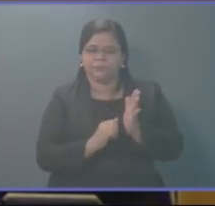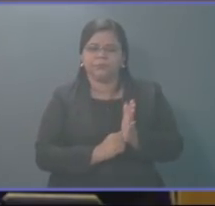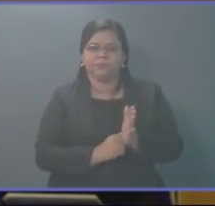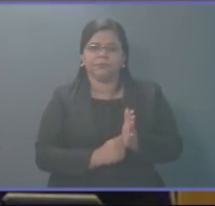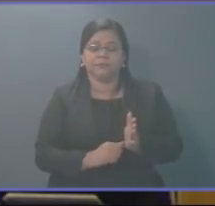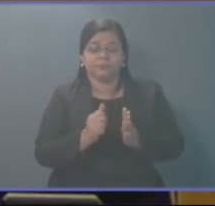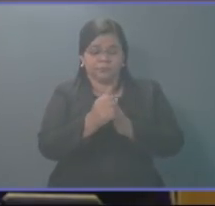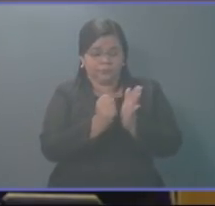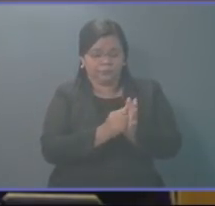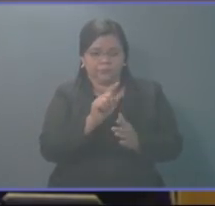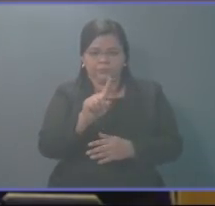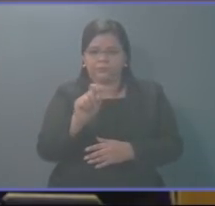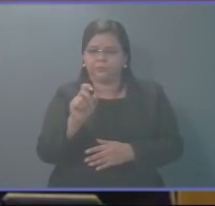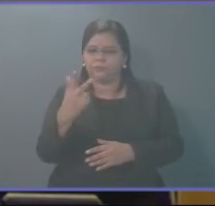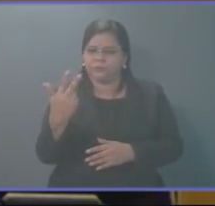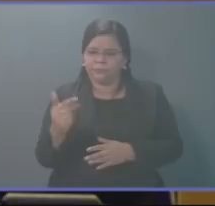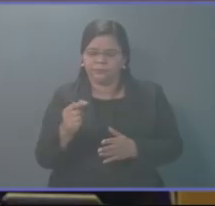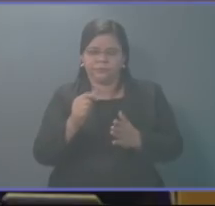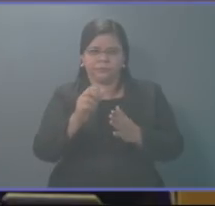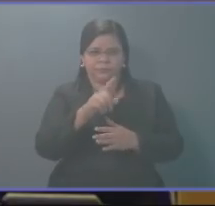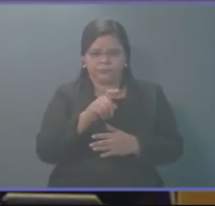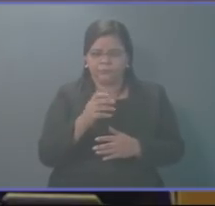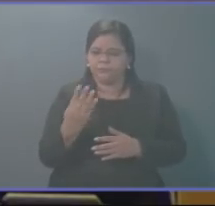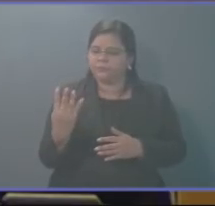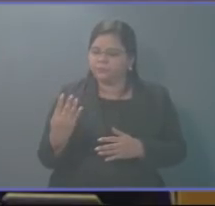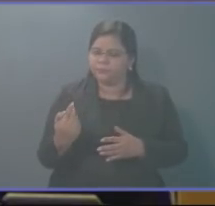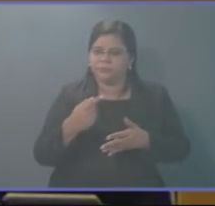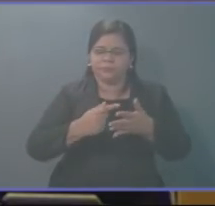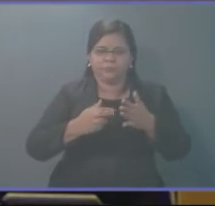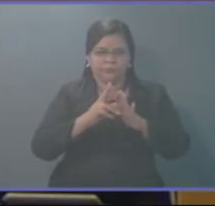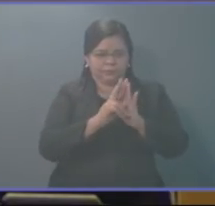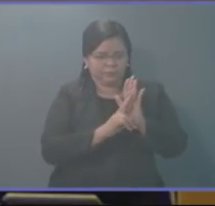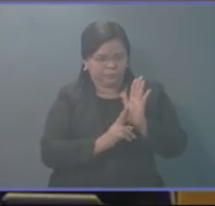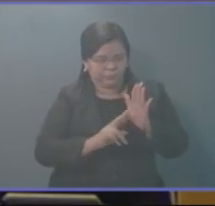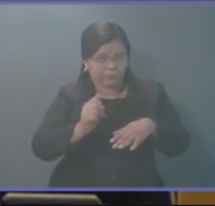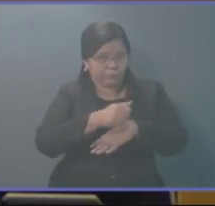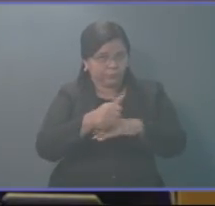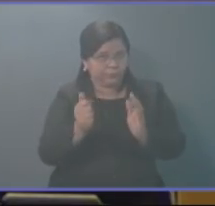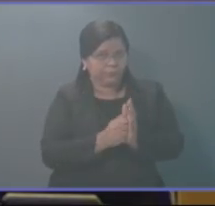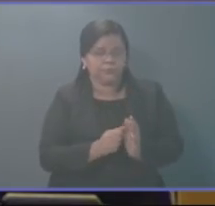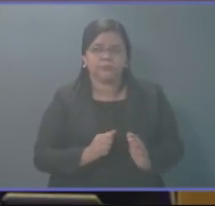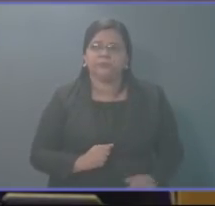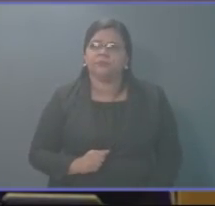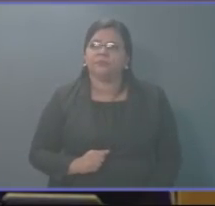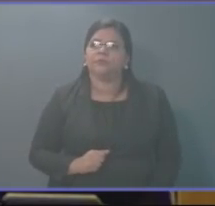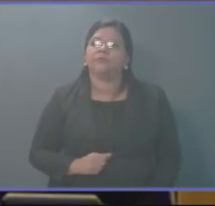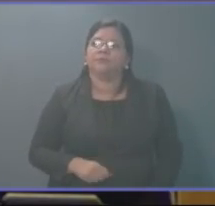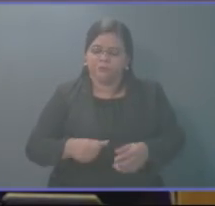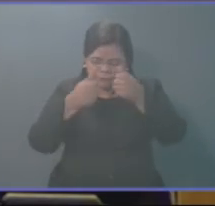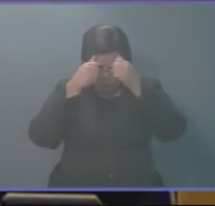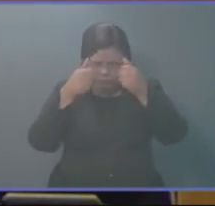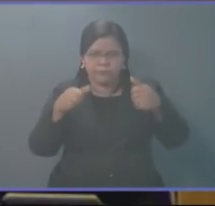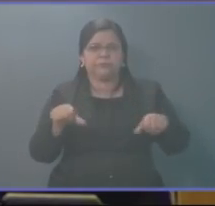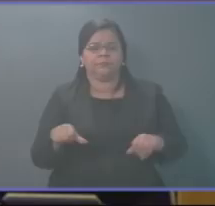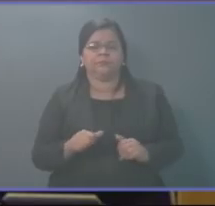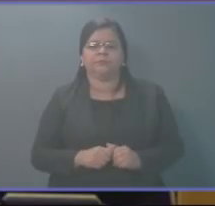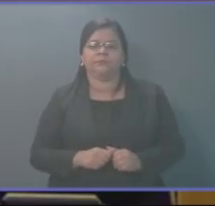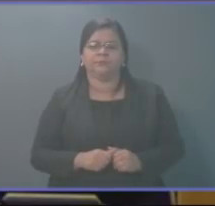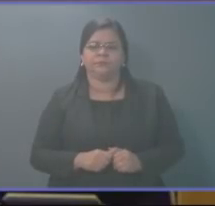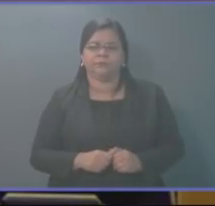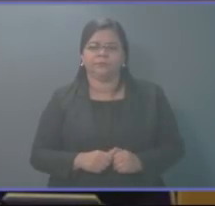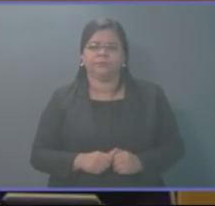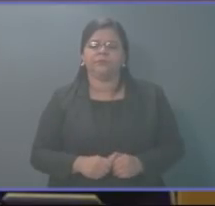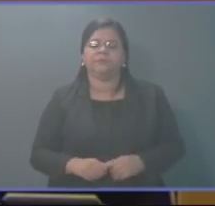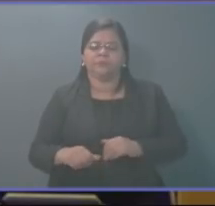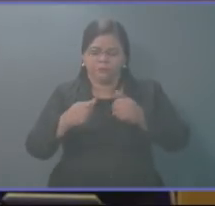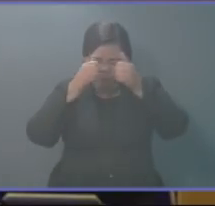y 113 y 114 del reglamento interior de esta Asamblea, acuerda aprobarlo